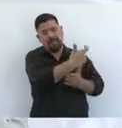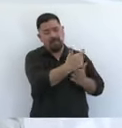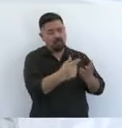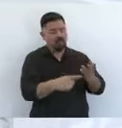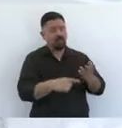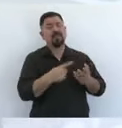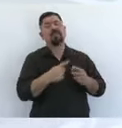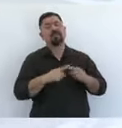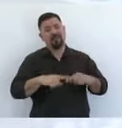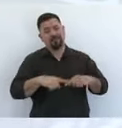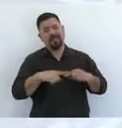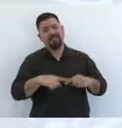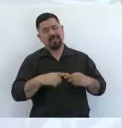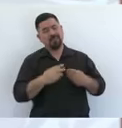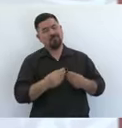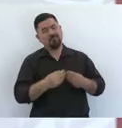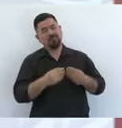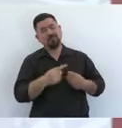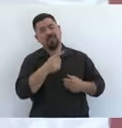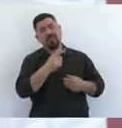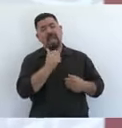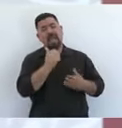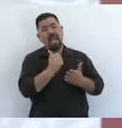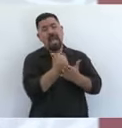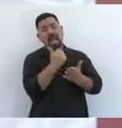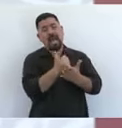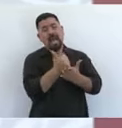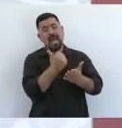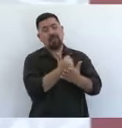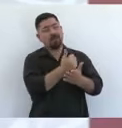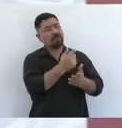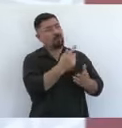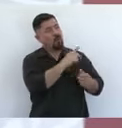Dependemos mucho del arroz de importación.